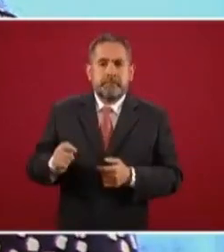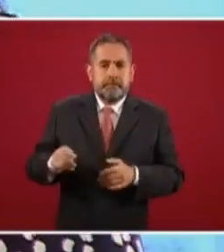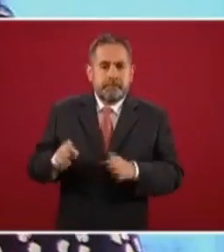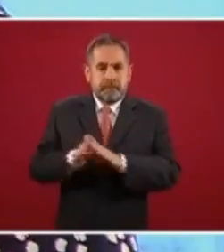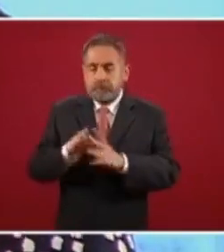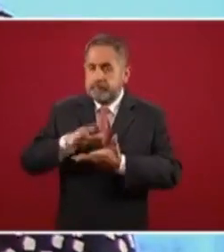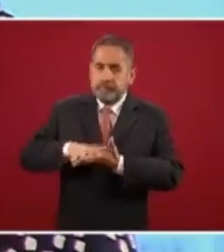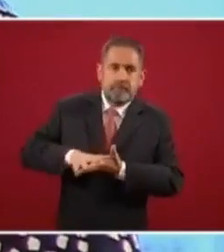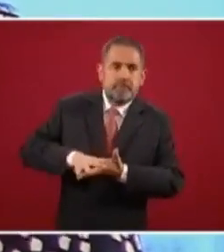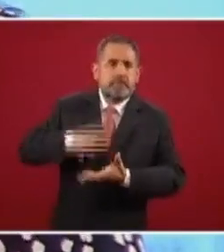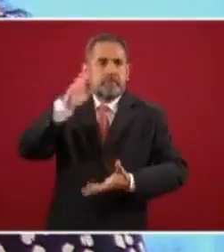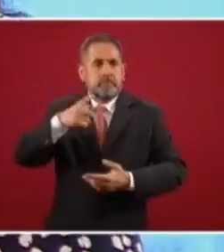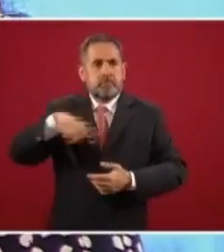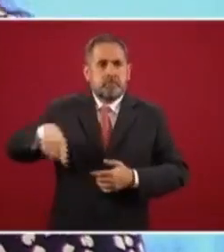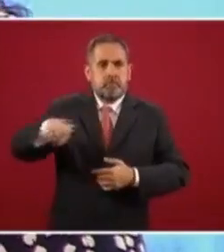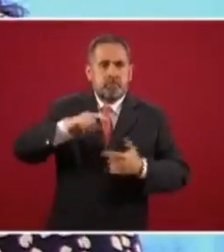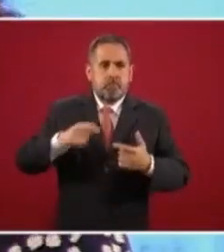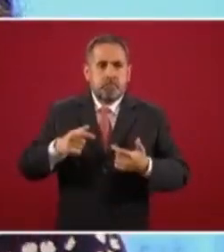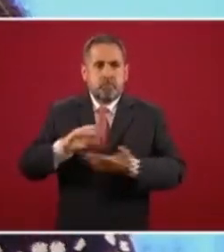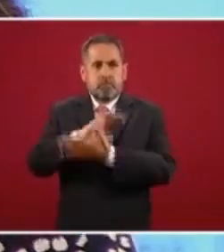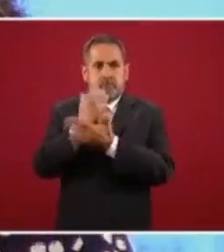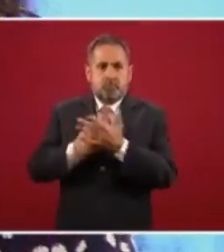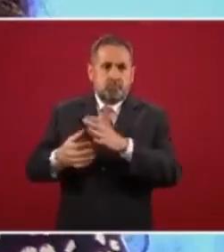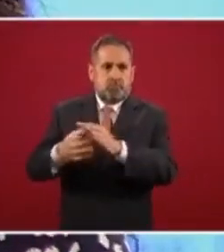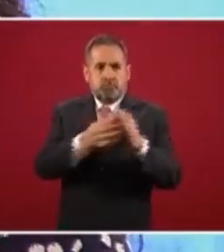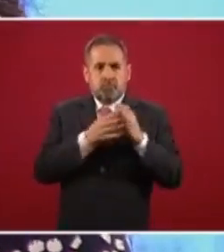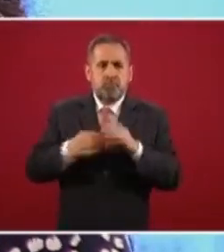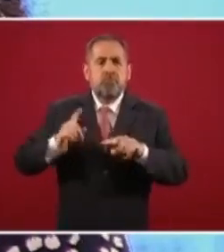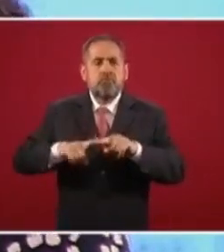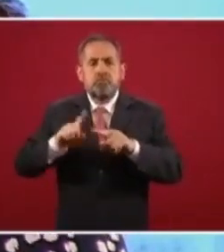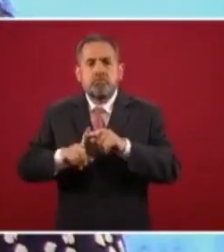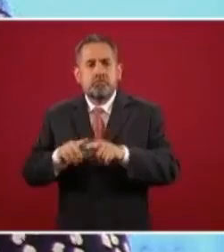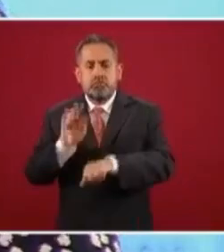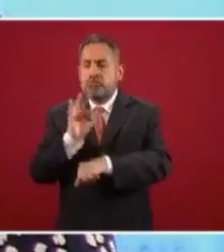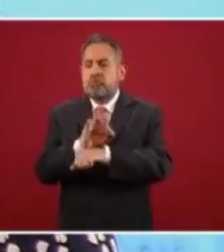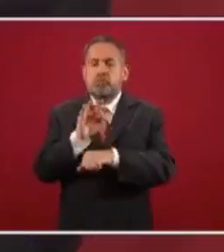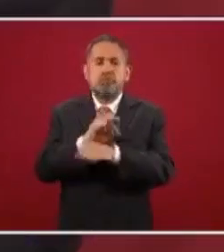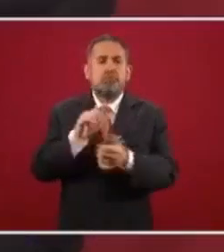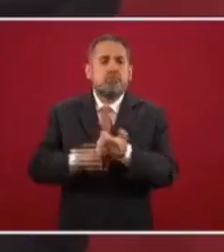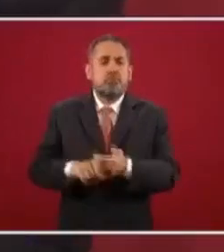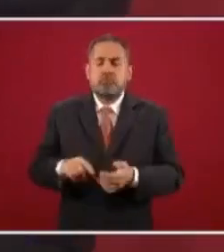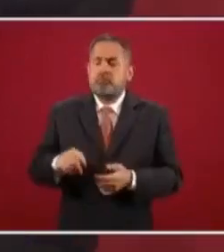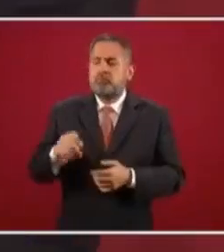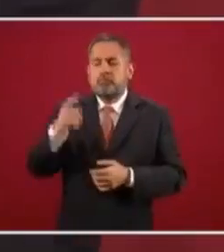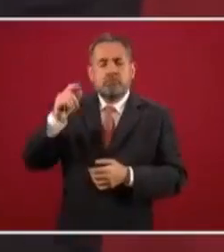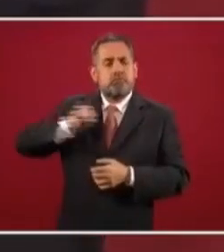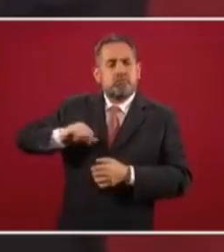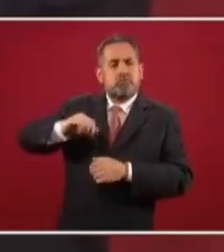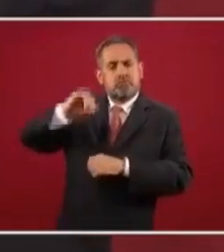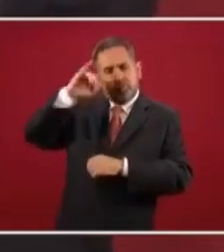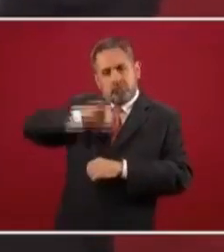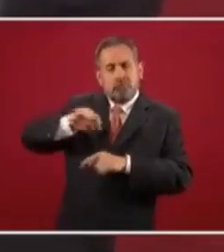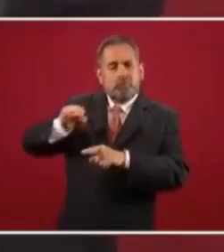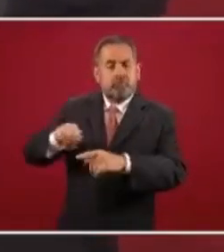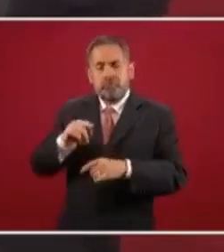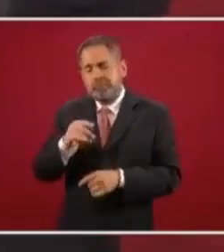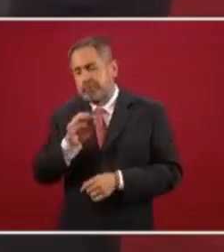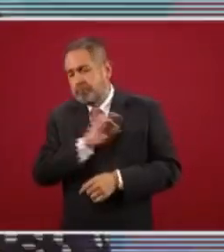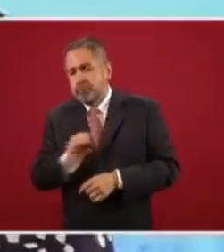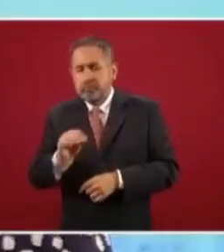enorme mayoría de los contratos colectivos son de protección patronal. Se calcula que dentro del